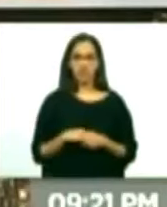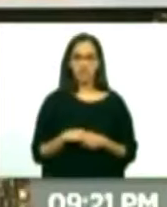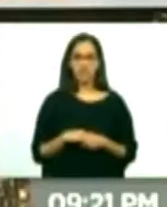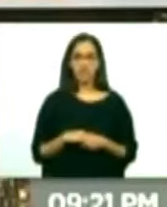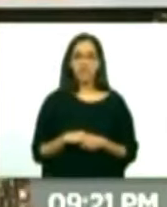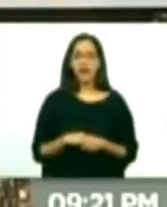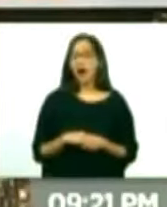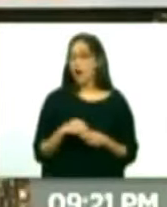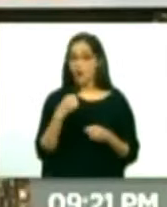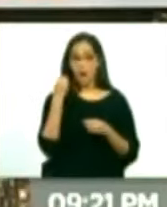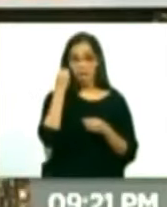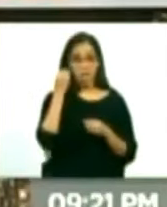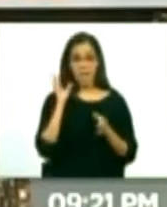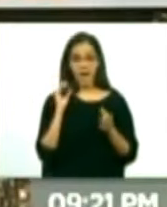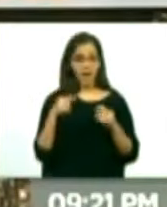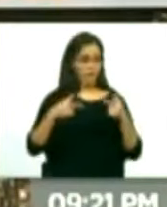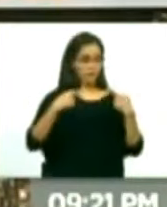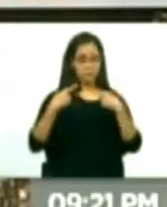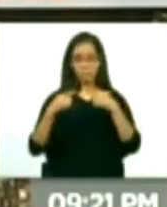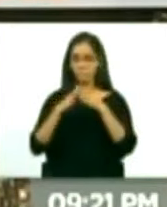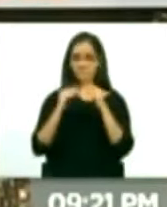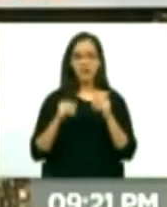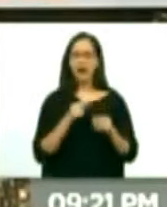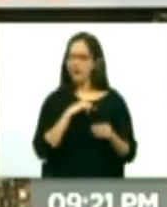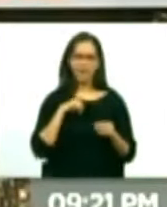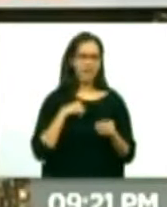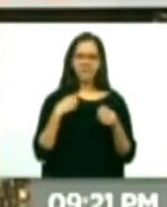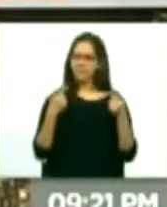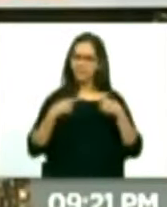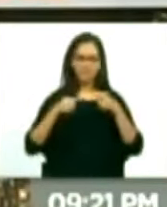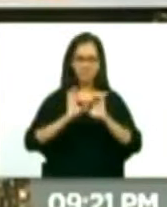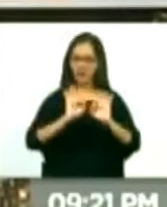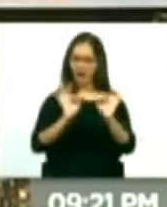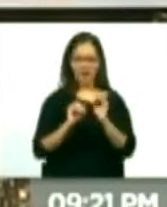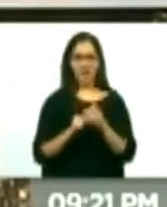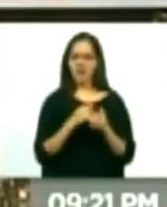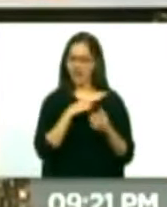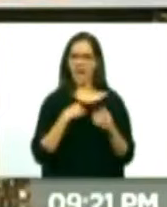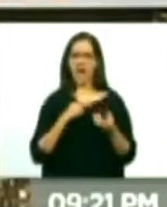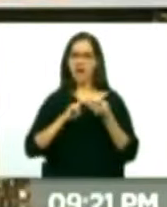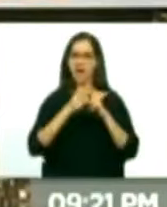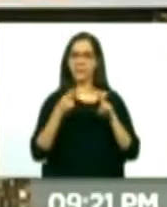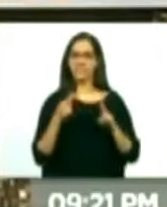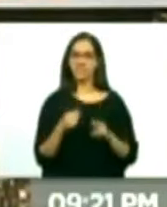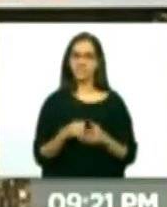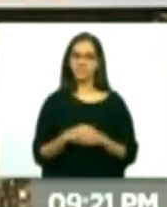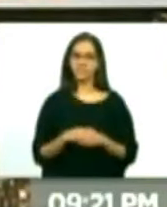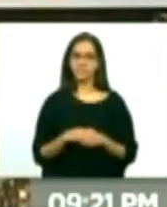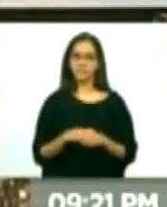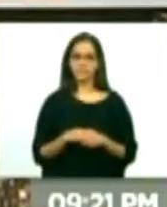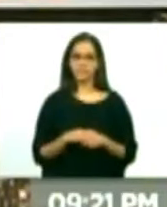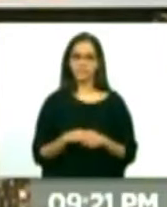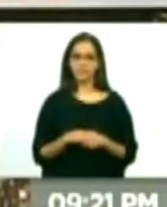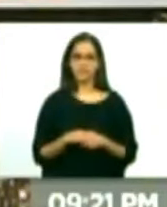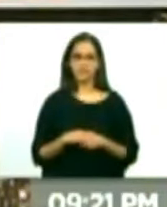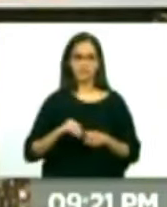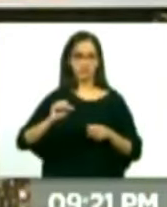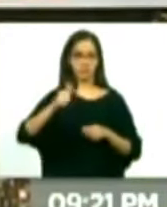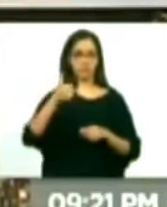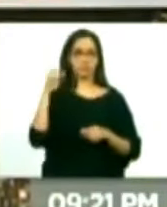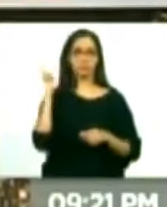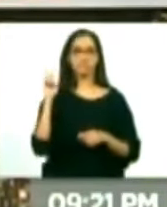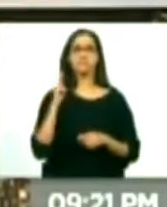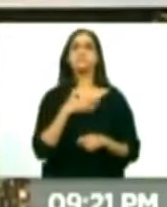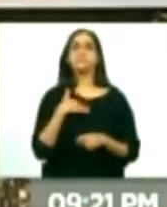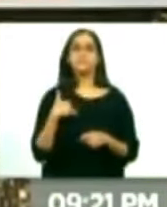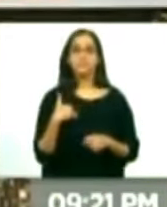Y los hace ver enemigos en todos lados. No, nosotros no somos enemigos de nadie. Queremos la paz, la paz. La mayoría de los venezolanos lo que quieren